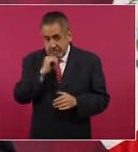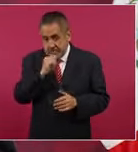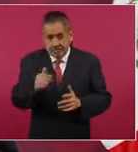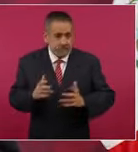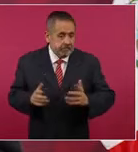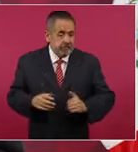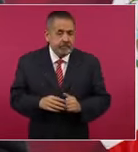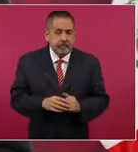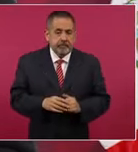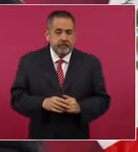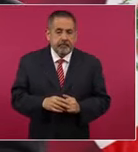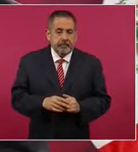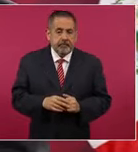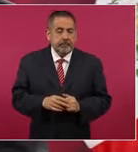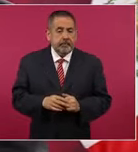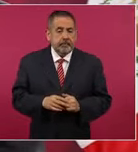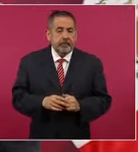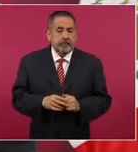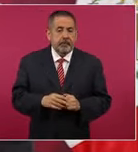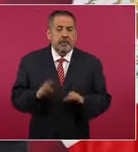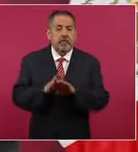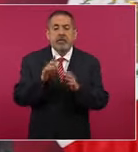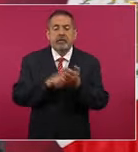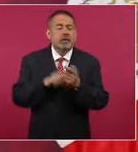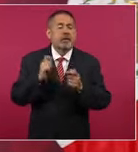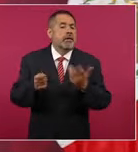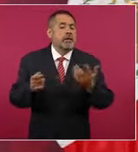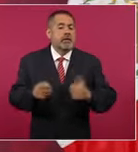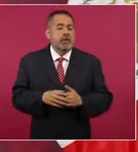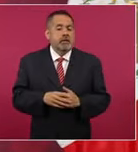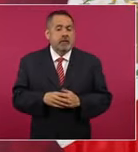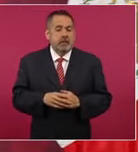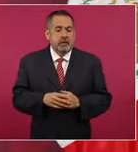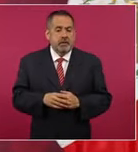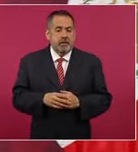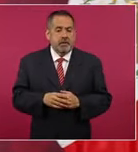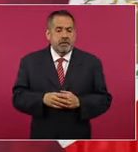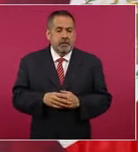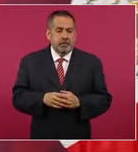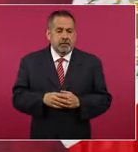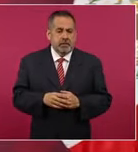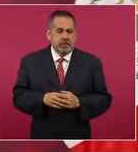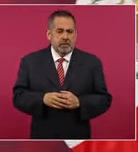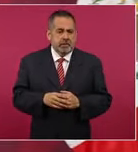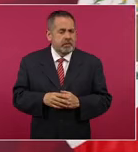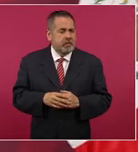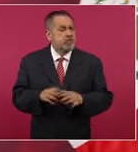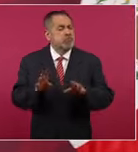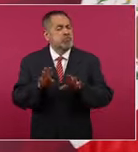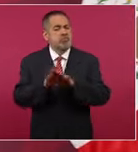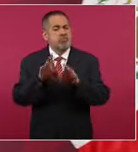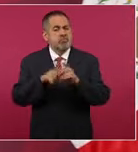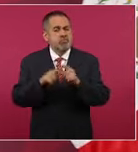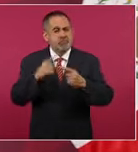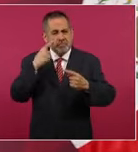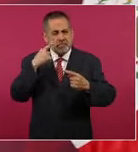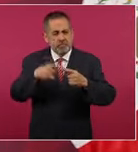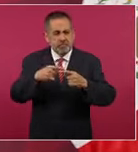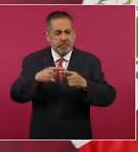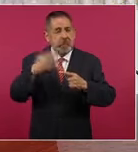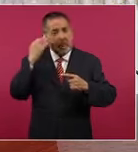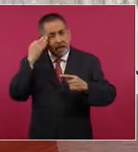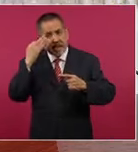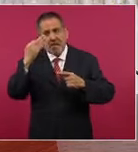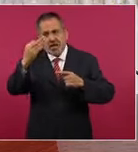Se aplica aquello de que se echa a andar la carreta y que las calabazas se acomodan